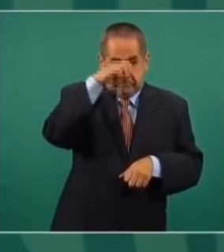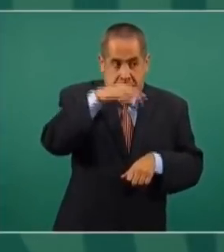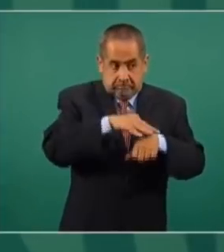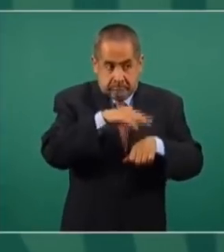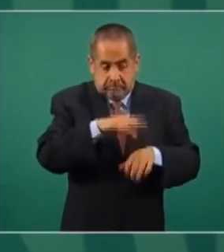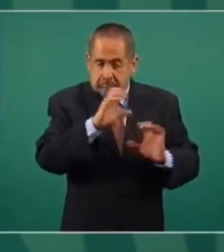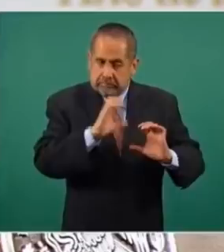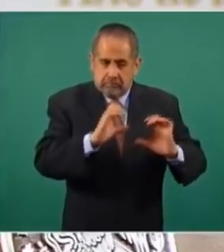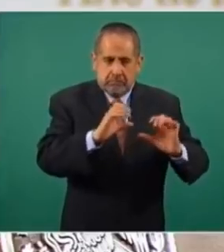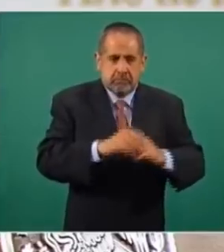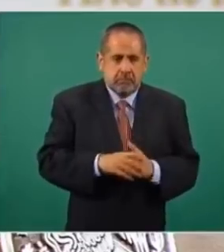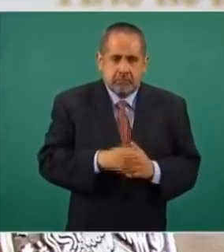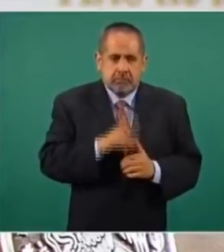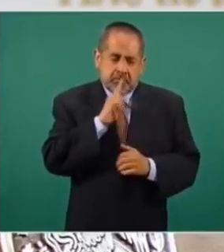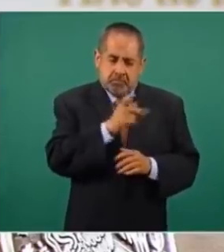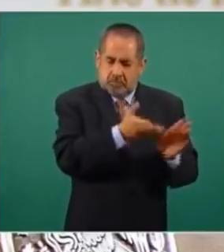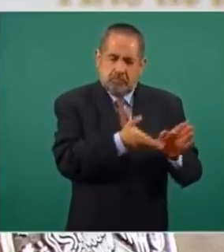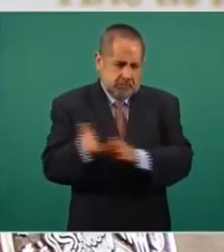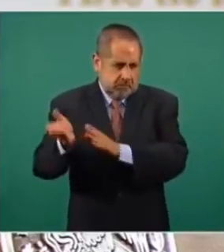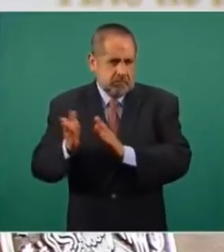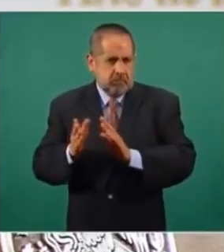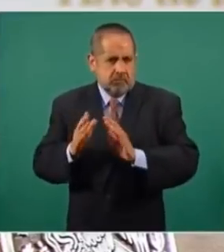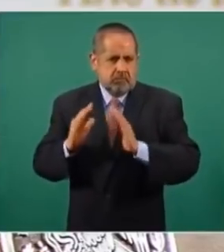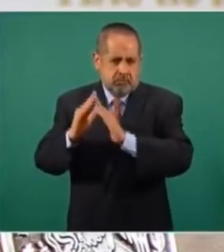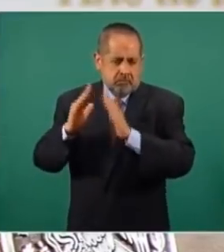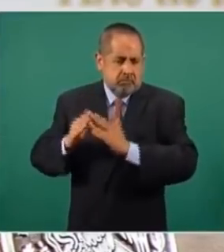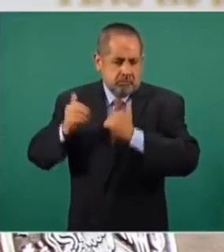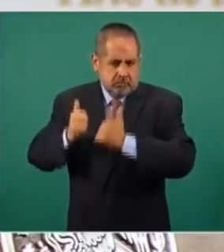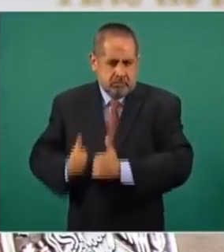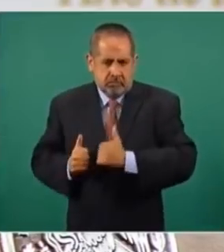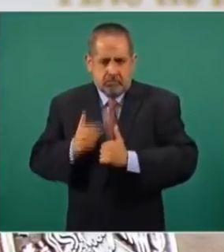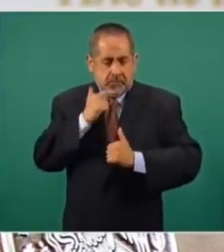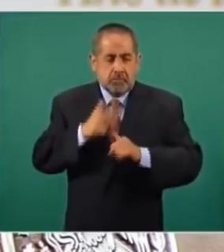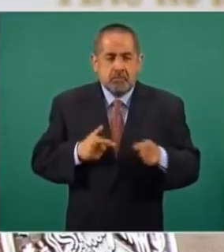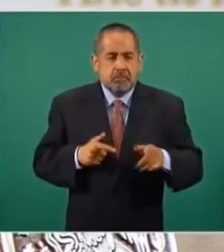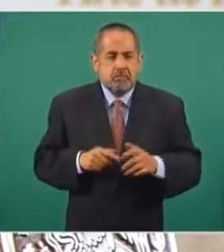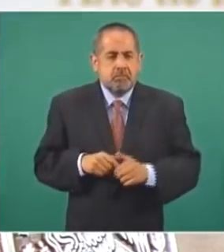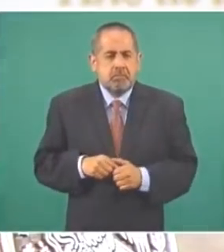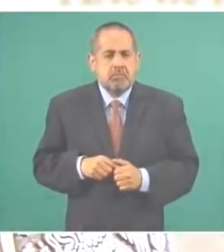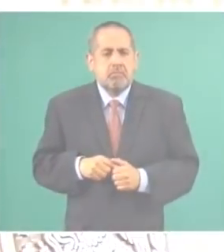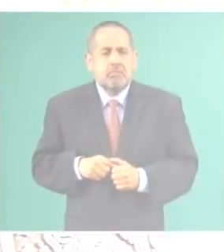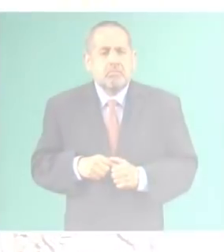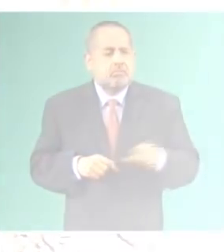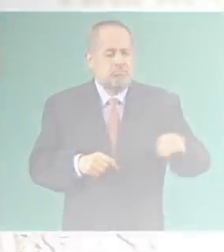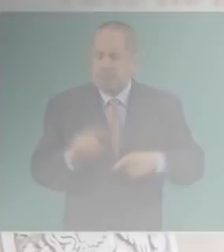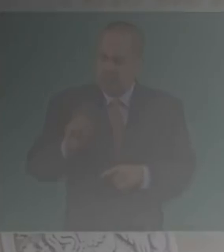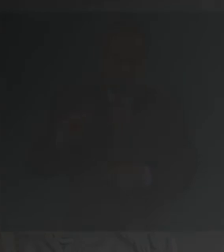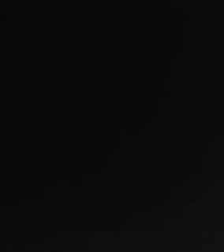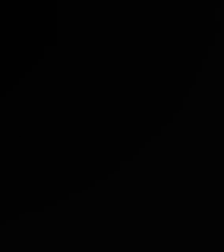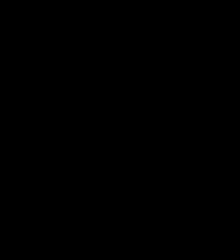expresó de que podían estar guardados en sus casas y dijeron no,